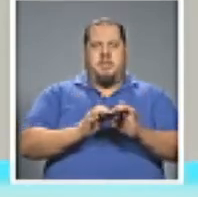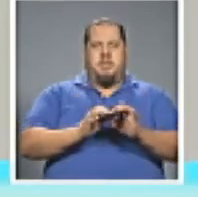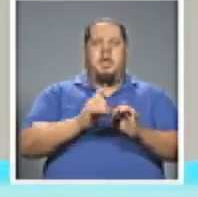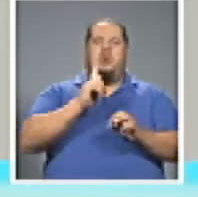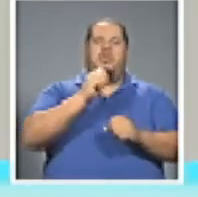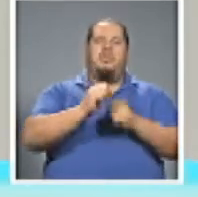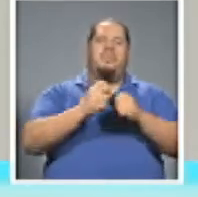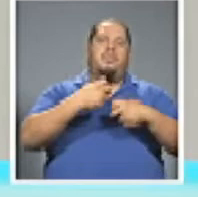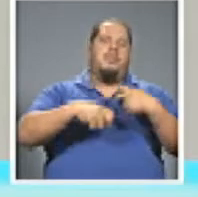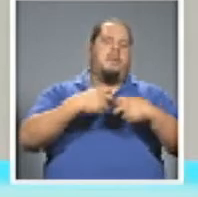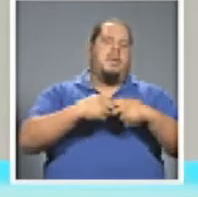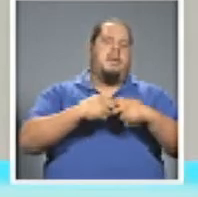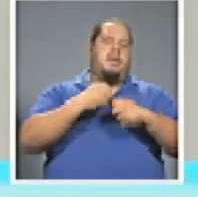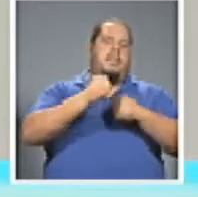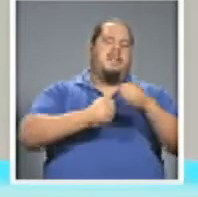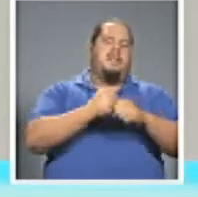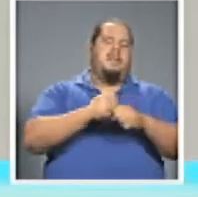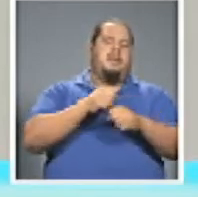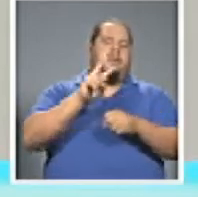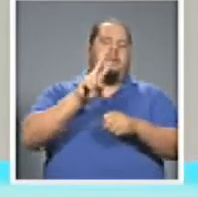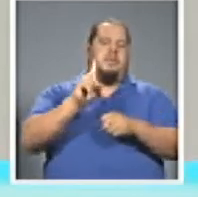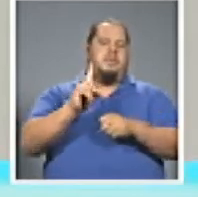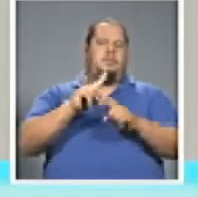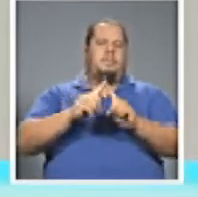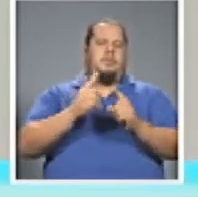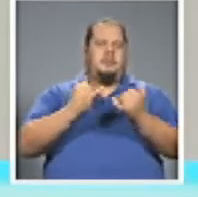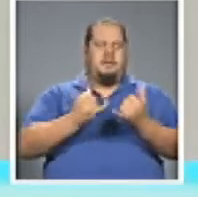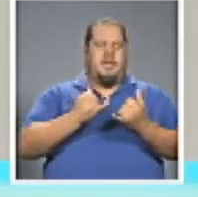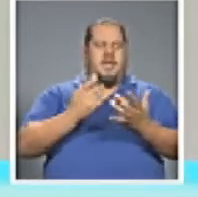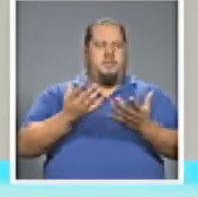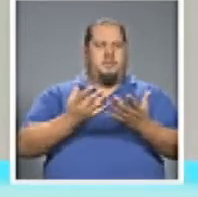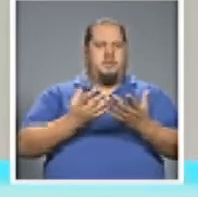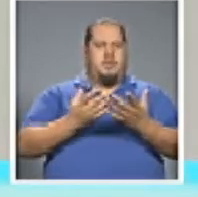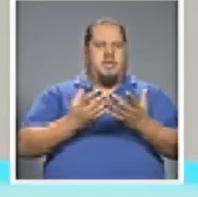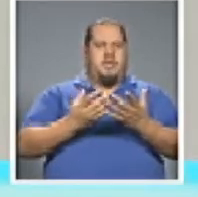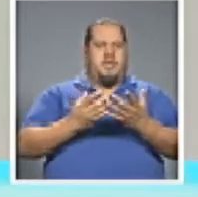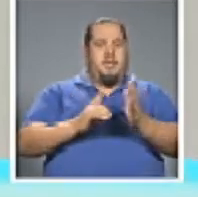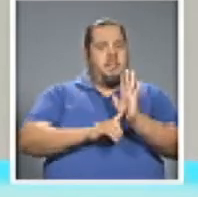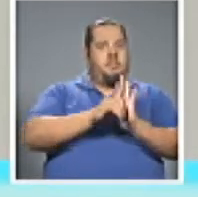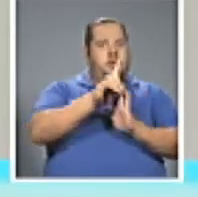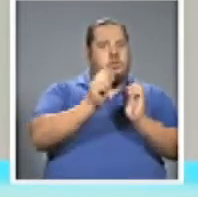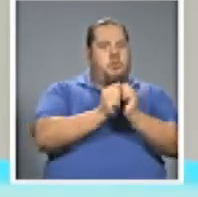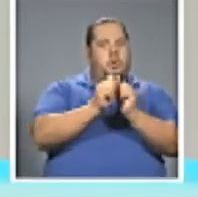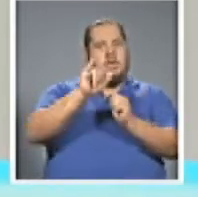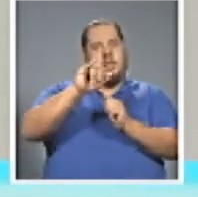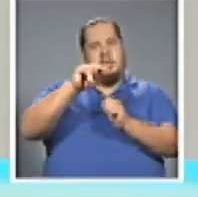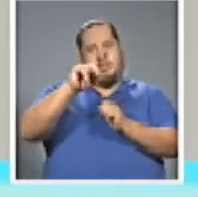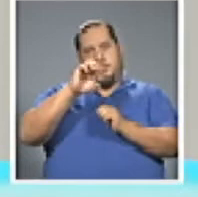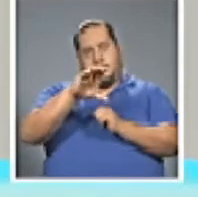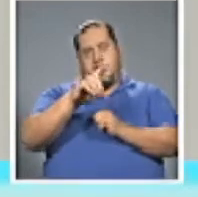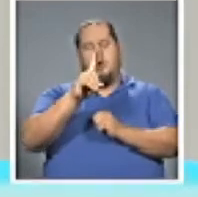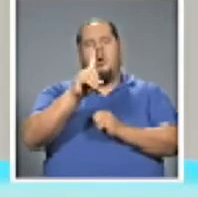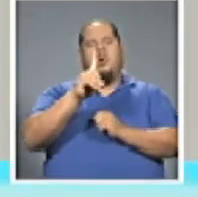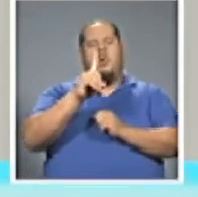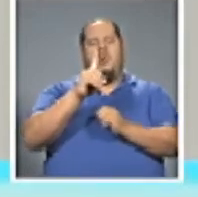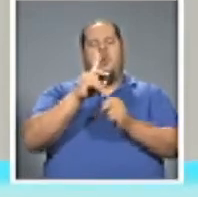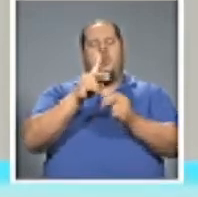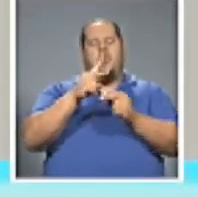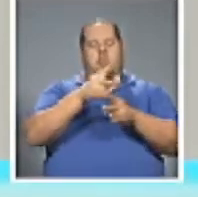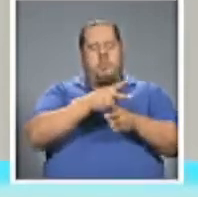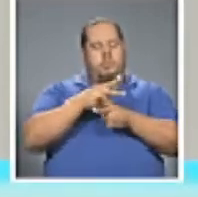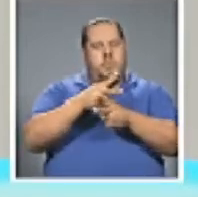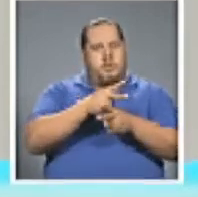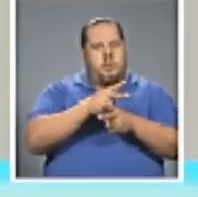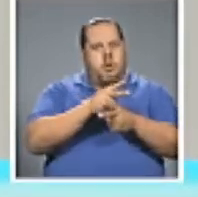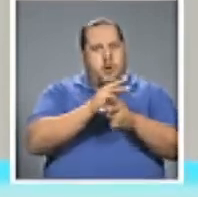siglo XXI en muchos países. Pero también hemos desarrollado conjuntamente con el INEC un visor de mapas sociales